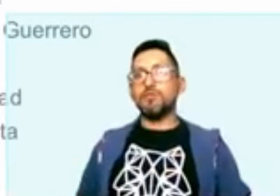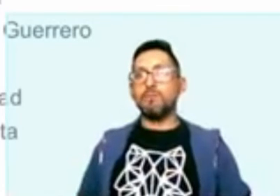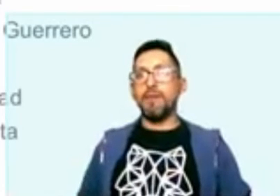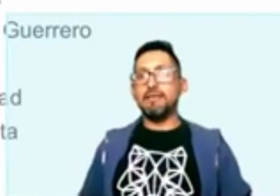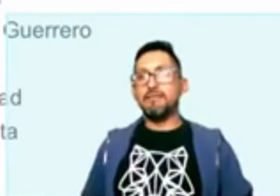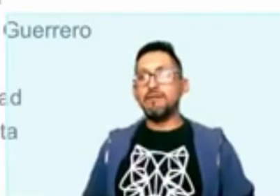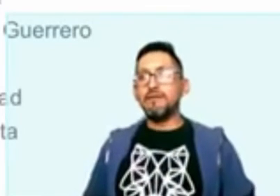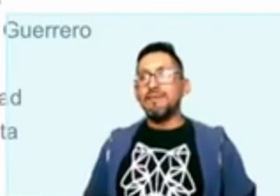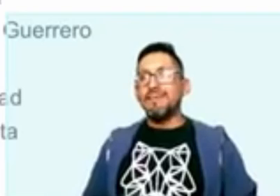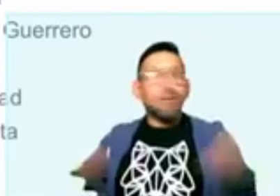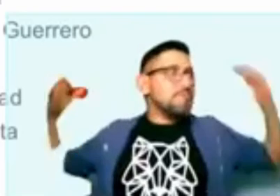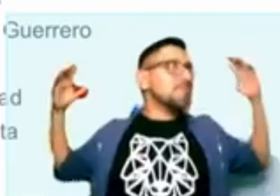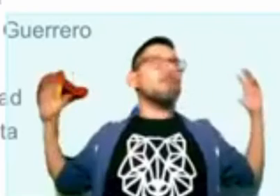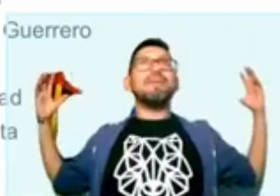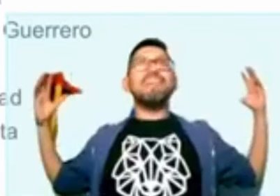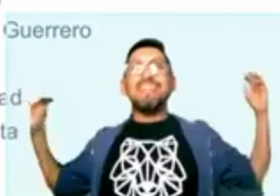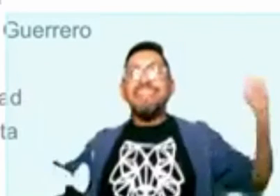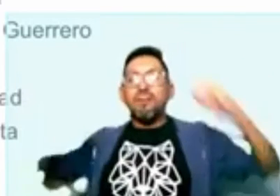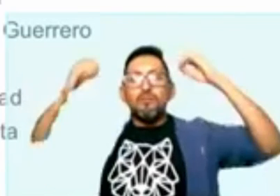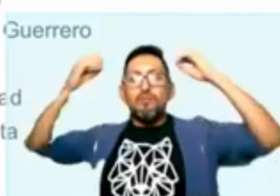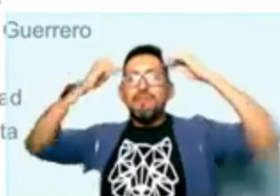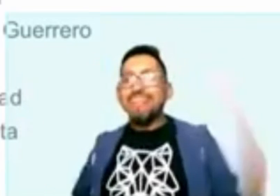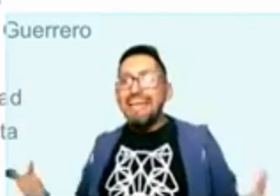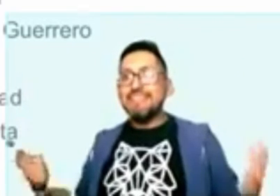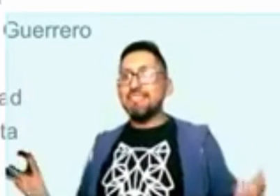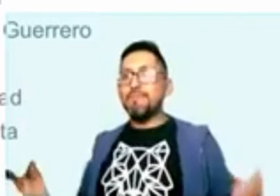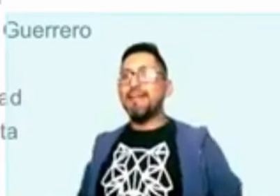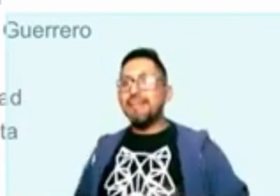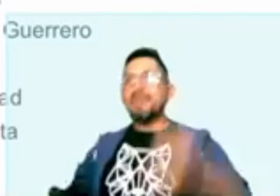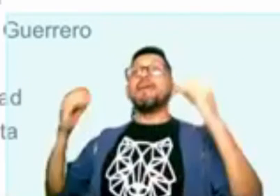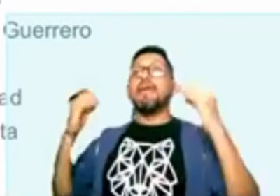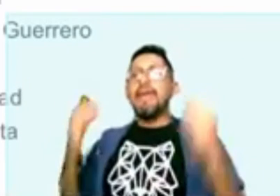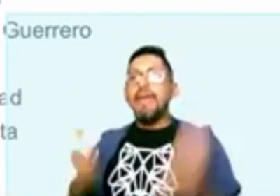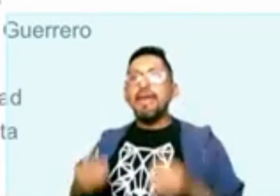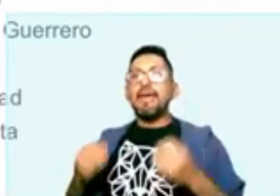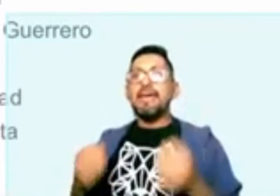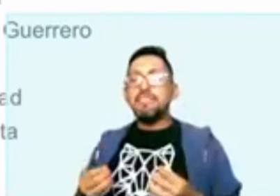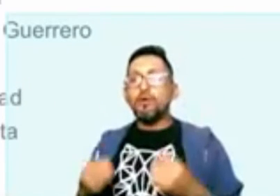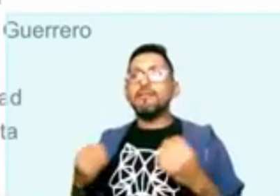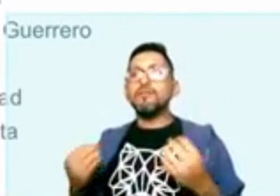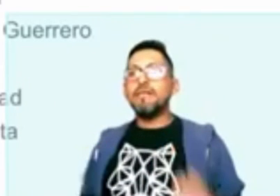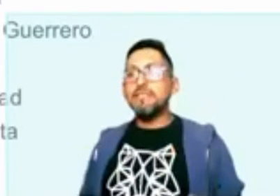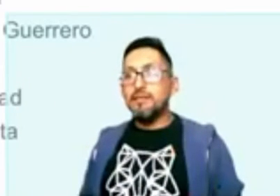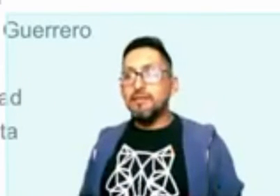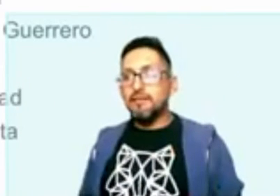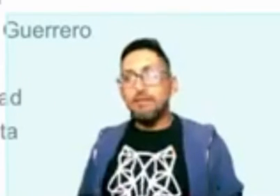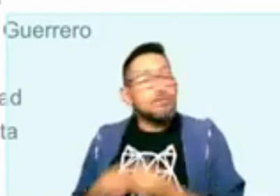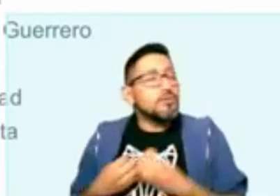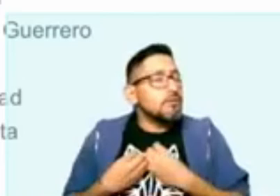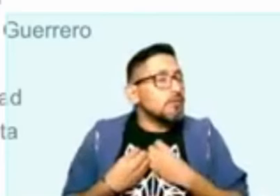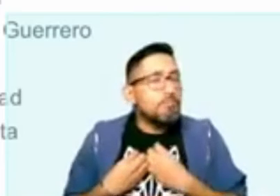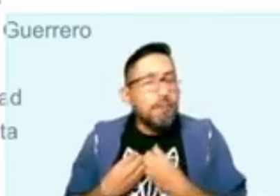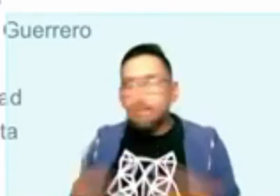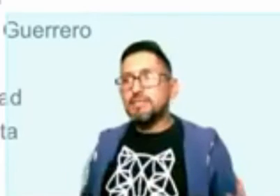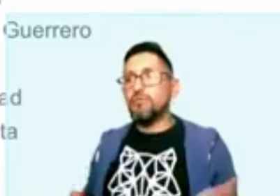cosas de nuestro país? Y como miembro de la humanidad y como habitante de este planeta, ¿qué es lo que te toca hacer a ti? Yo